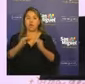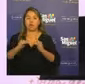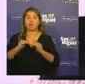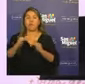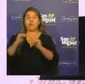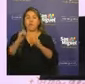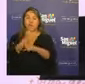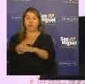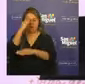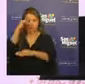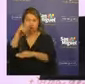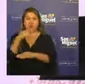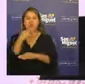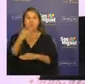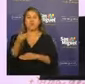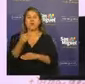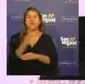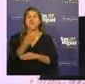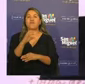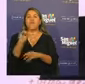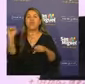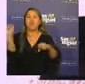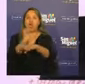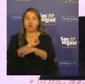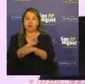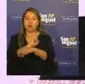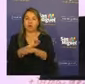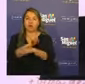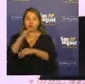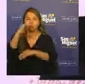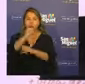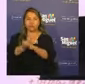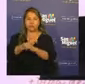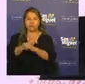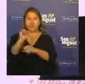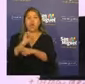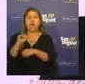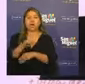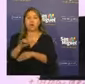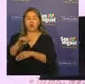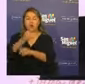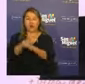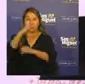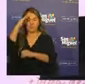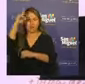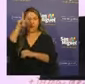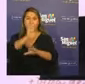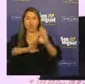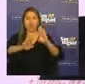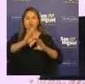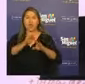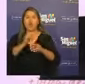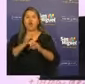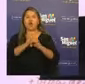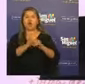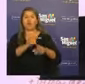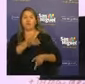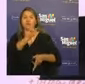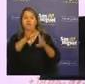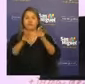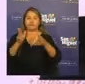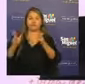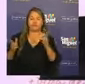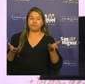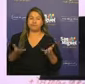radiopatrullas, 20 vehículos blindados para protegerlos ante amenazas como la que estamos viendo hoy día del terrorismo y del crimen